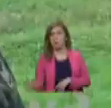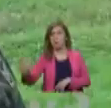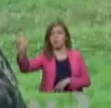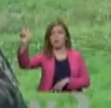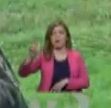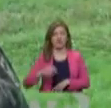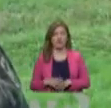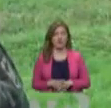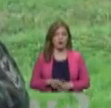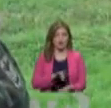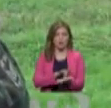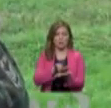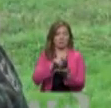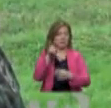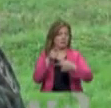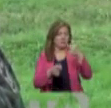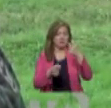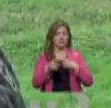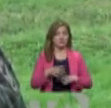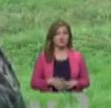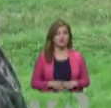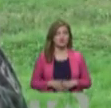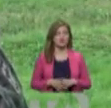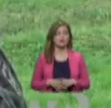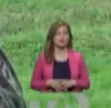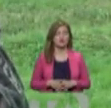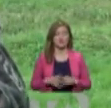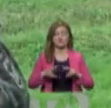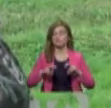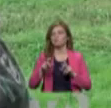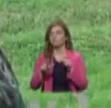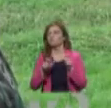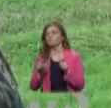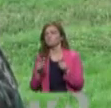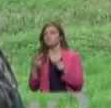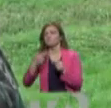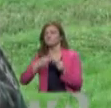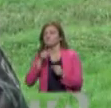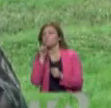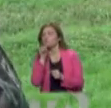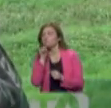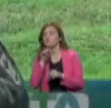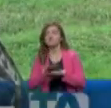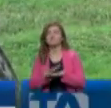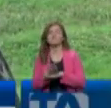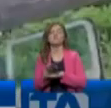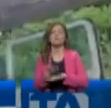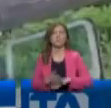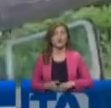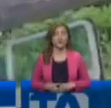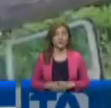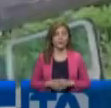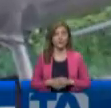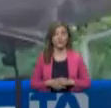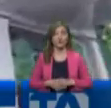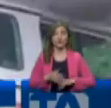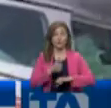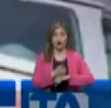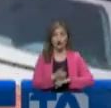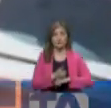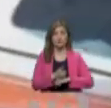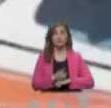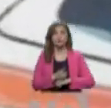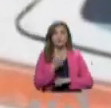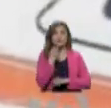pista. Hagamos un reconocimiento para ver posible gente que estuvo involucrada en esta actividad. Las autoridades aún